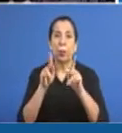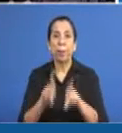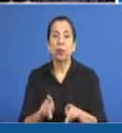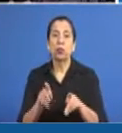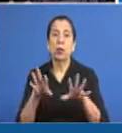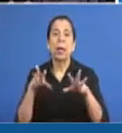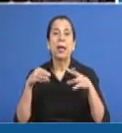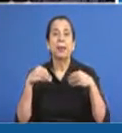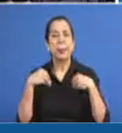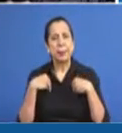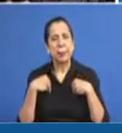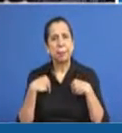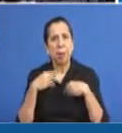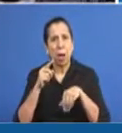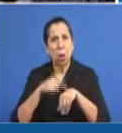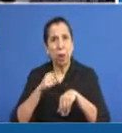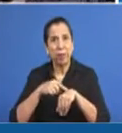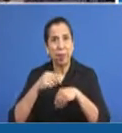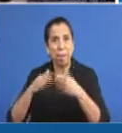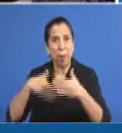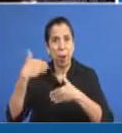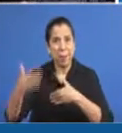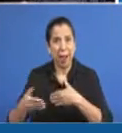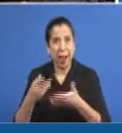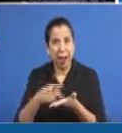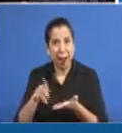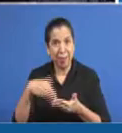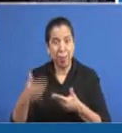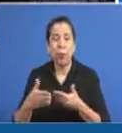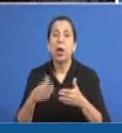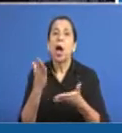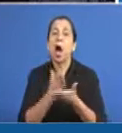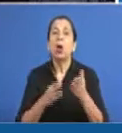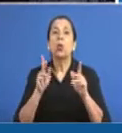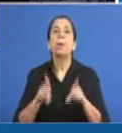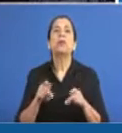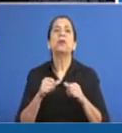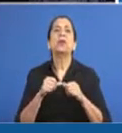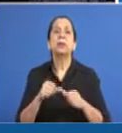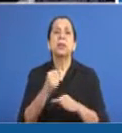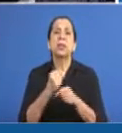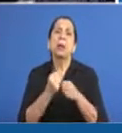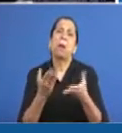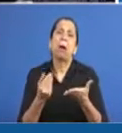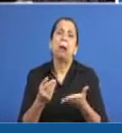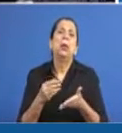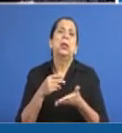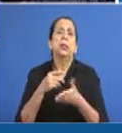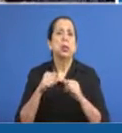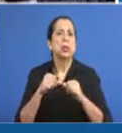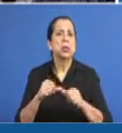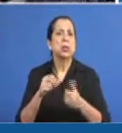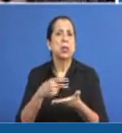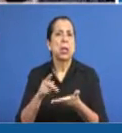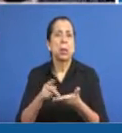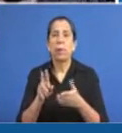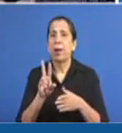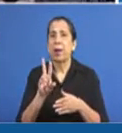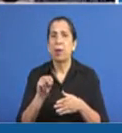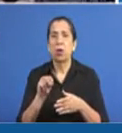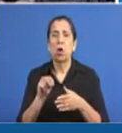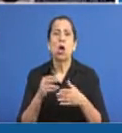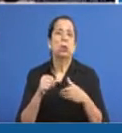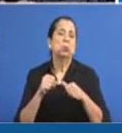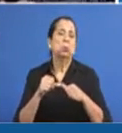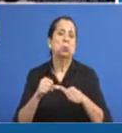moratorias, sin embargo, otras personas siguen trabajando y quieren seguir aportando para pues no ver afectado ese préstamo que